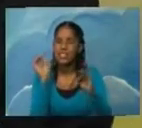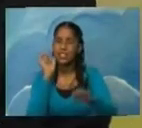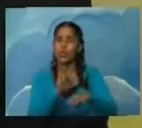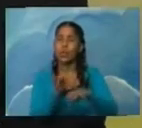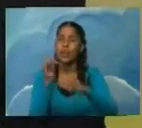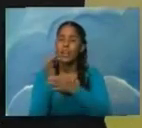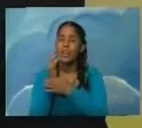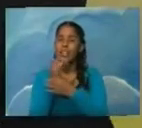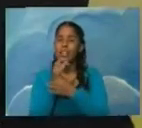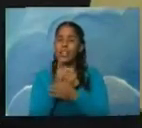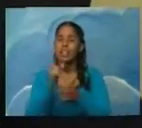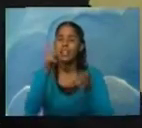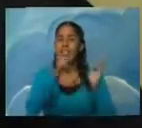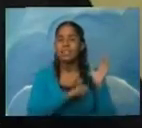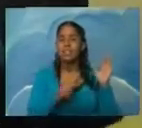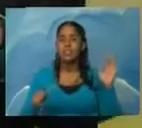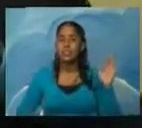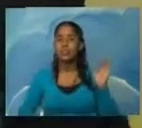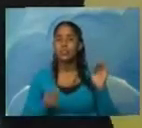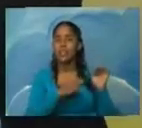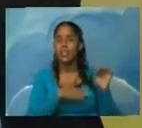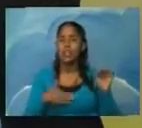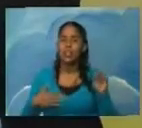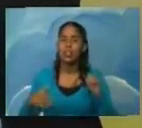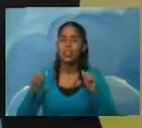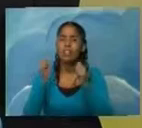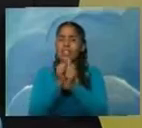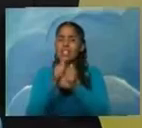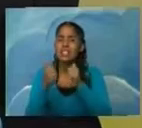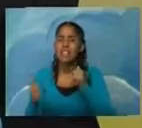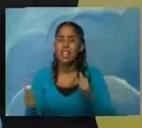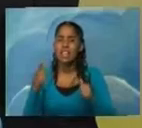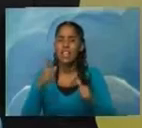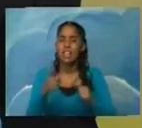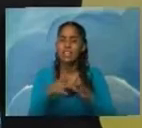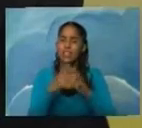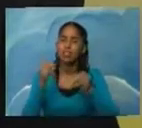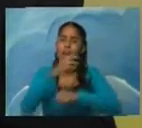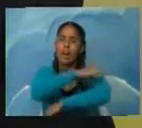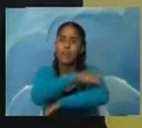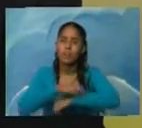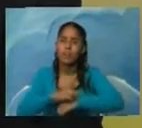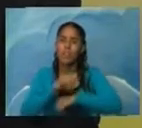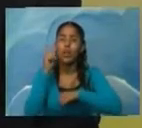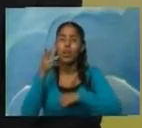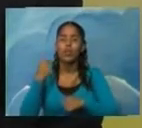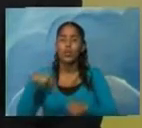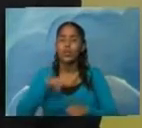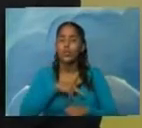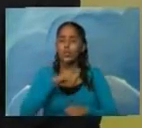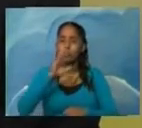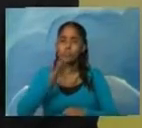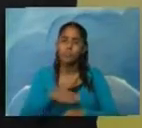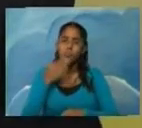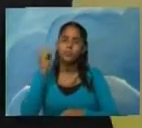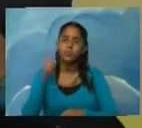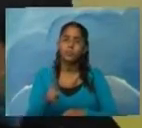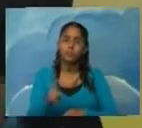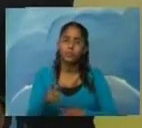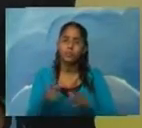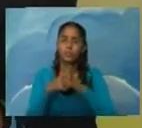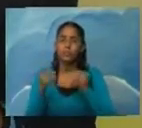muertos. El Señor quería que ellos hasta se alejaran de esos animales. Hoy nosotros podemos también